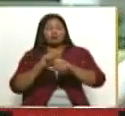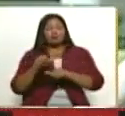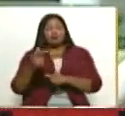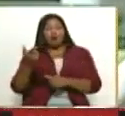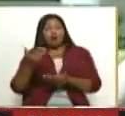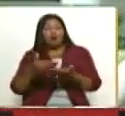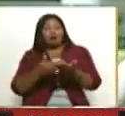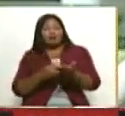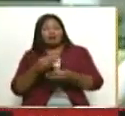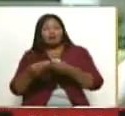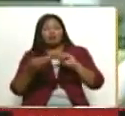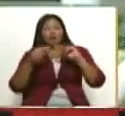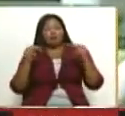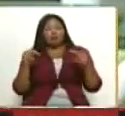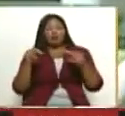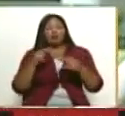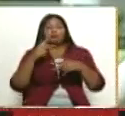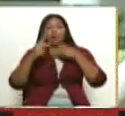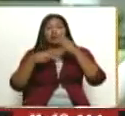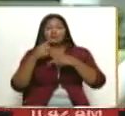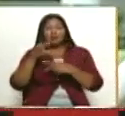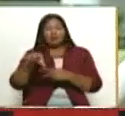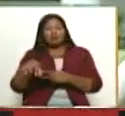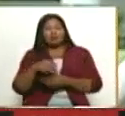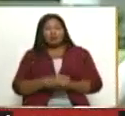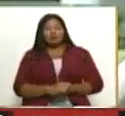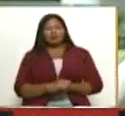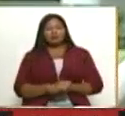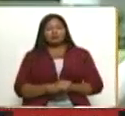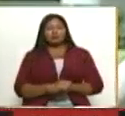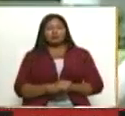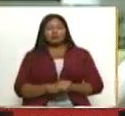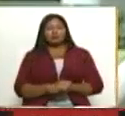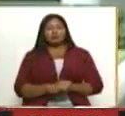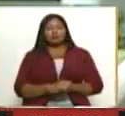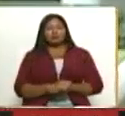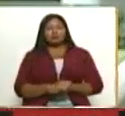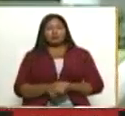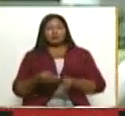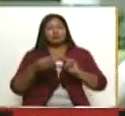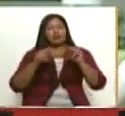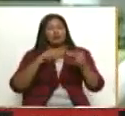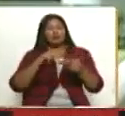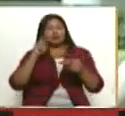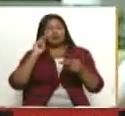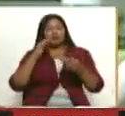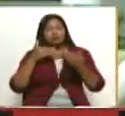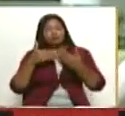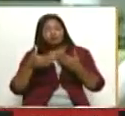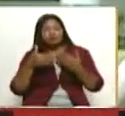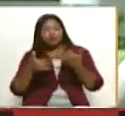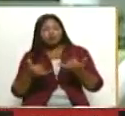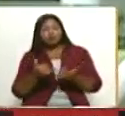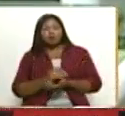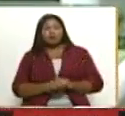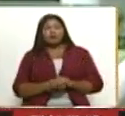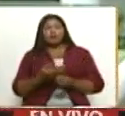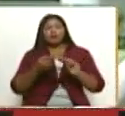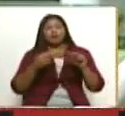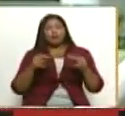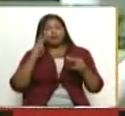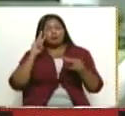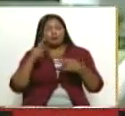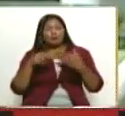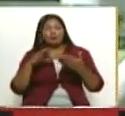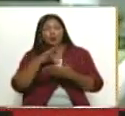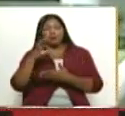afirmamos la paz como política de Estado, la paz como política de transformaciones inaplazables, la paz como supresión de las